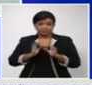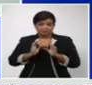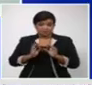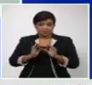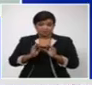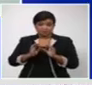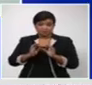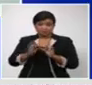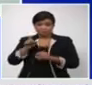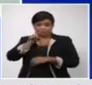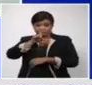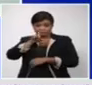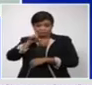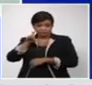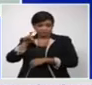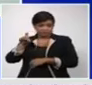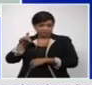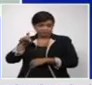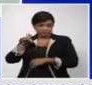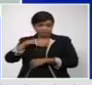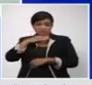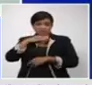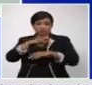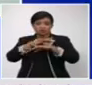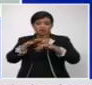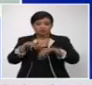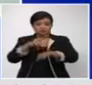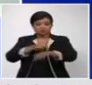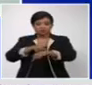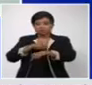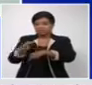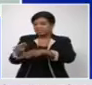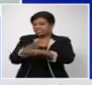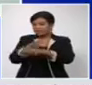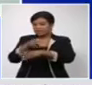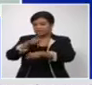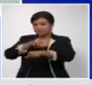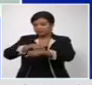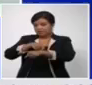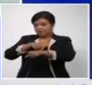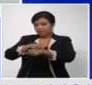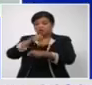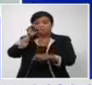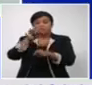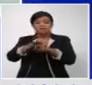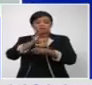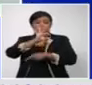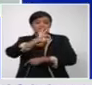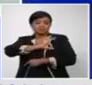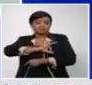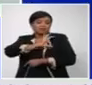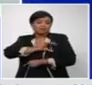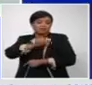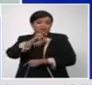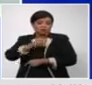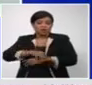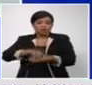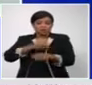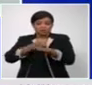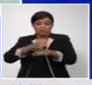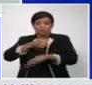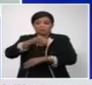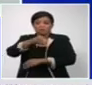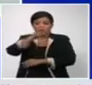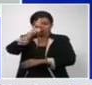es el tiempo que transcurre desde el inicio de los síntomas hasta que acude al médico, se hace el